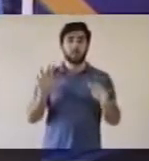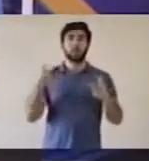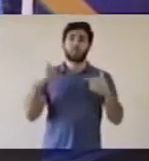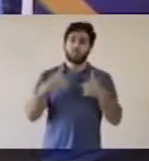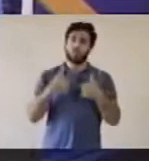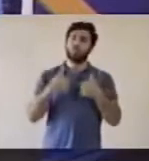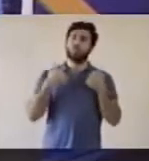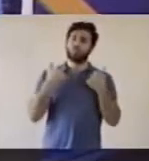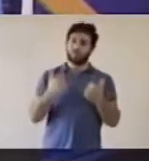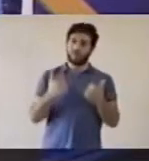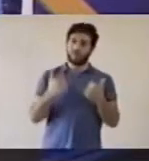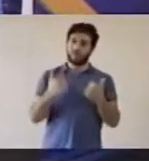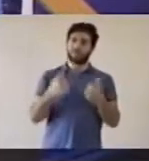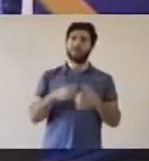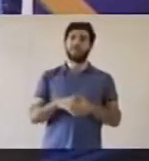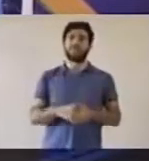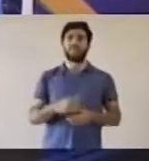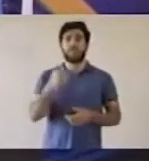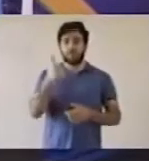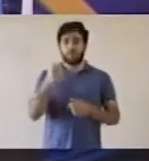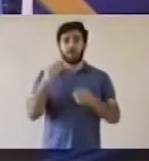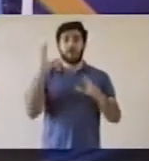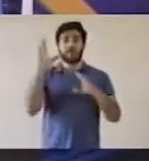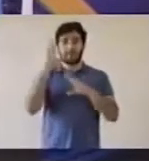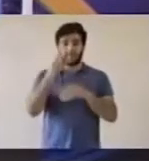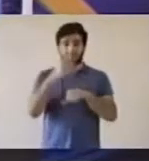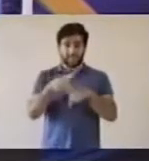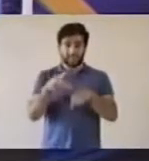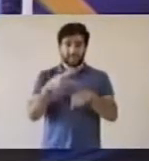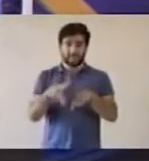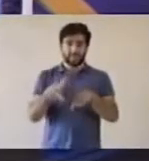Buenos días, yo estoy muy bien.